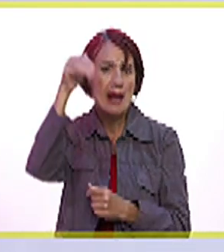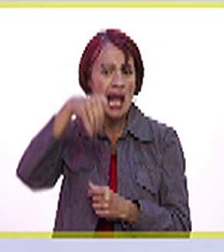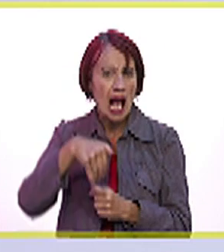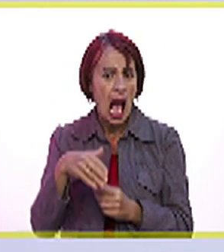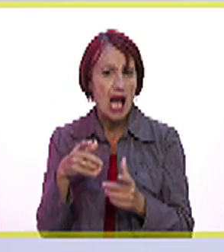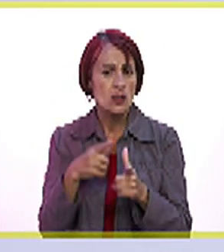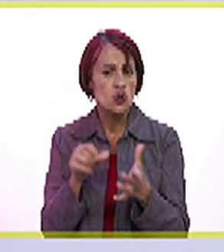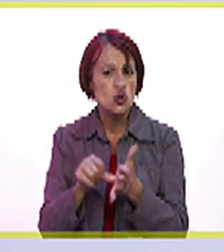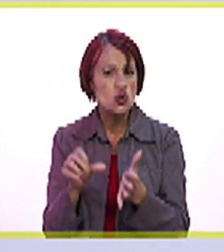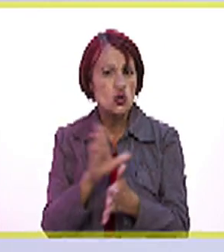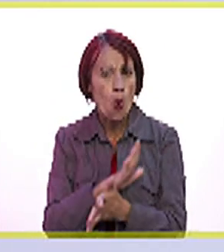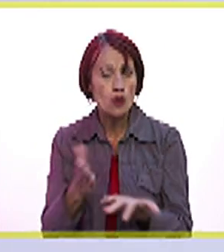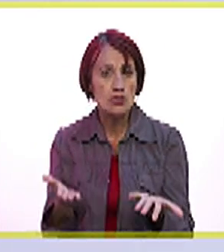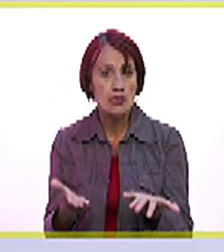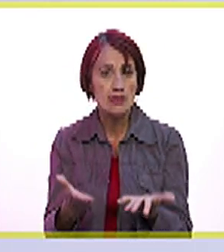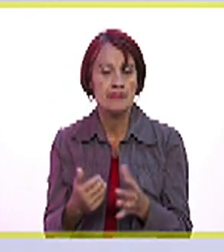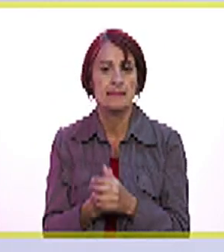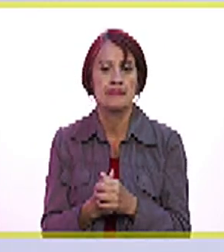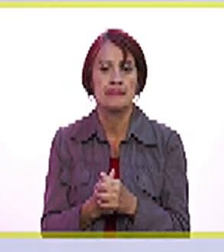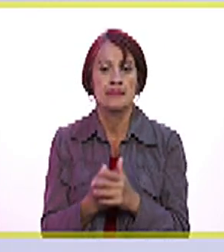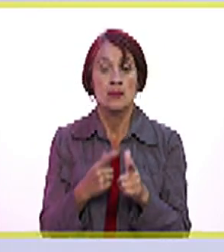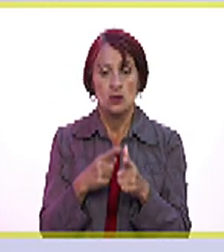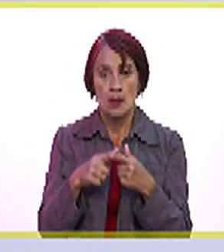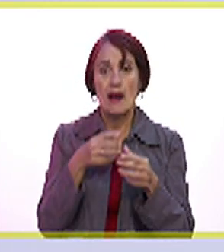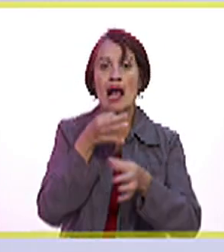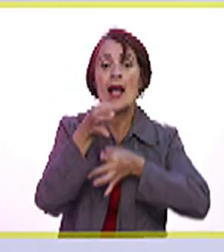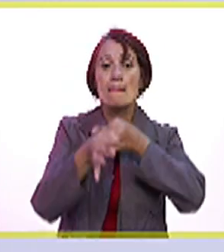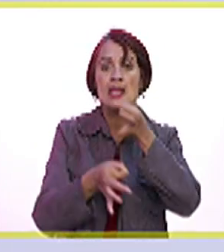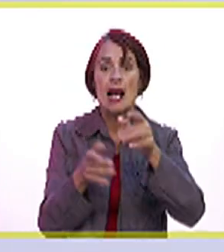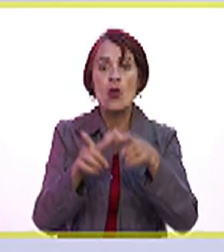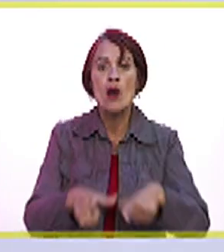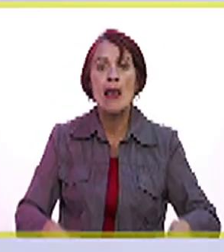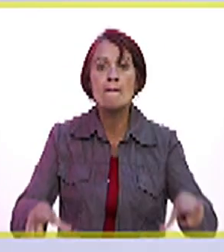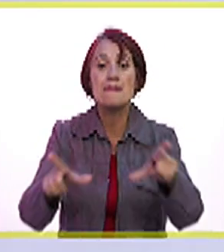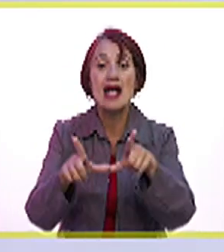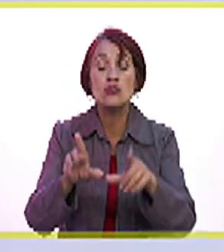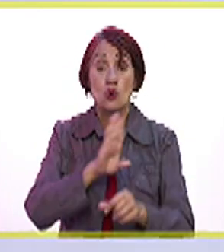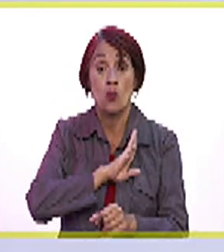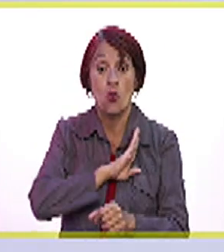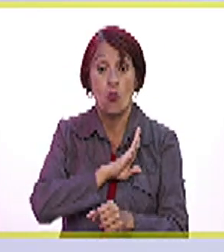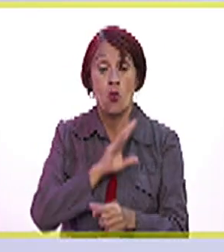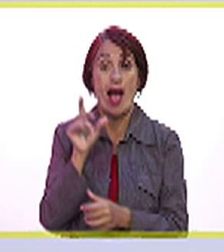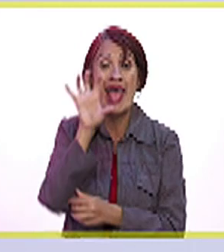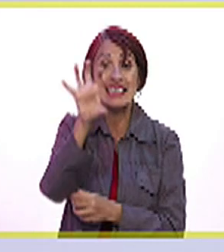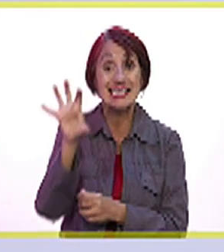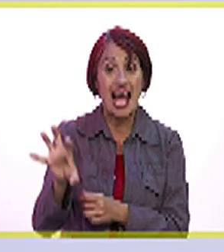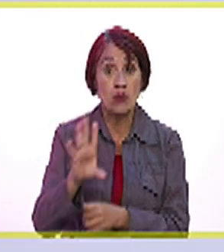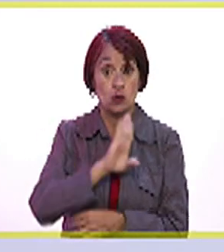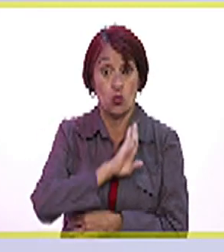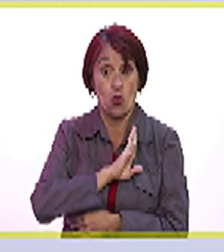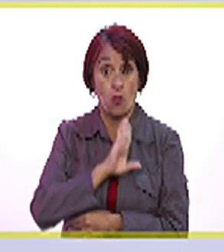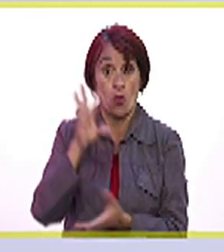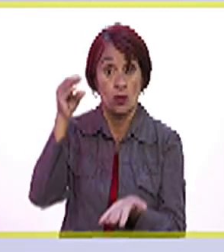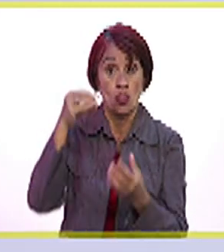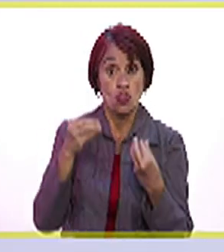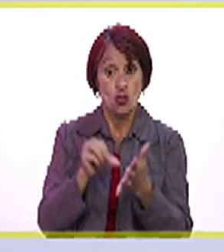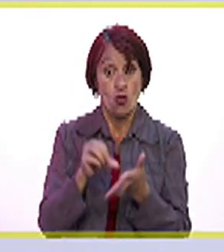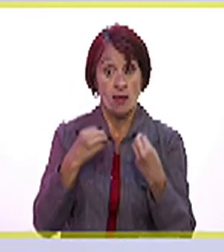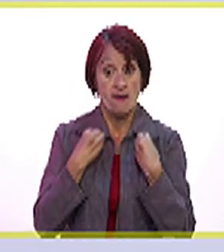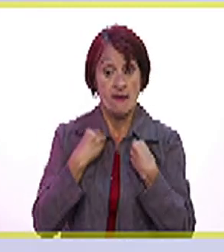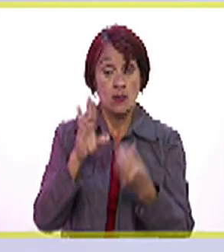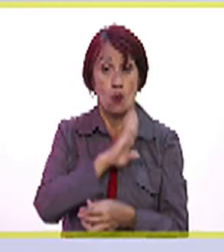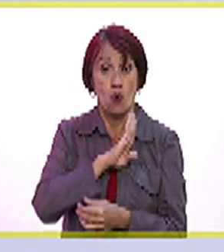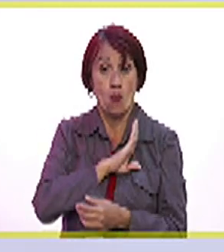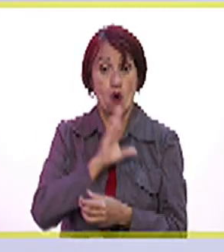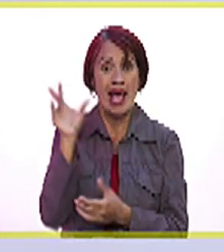el Plan Nacional de Recreación. Van a hablar de los espacios en su estado donde se desarrolla este Plan Nacional de